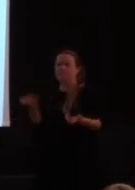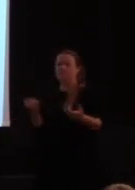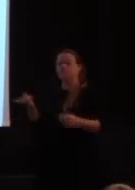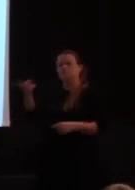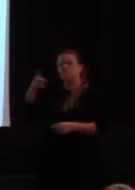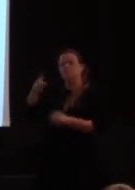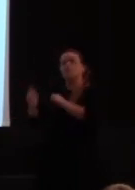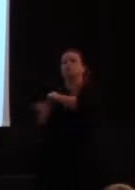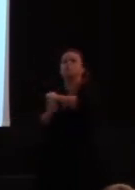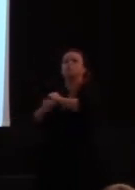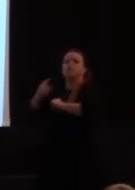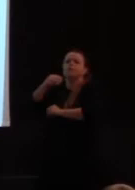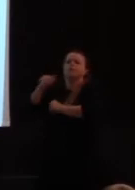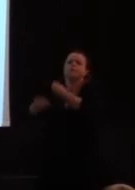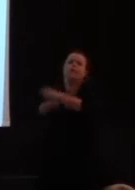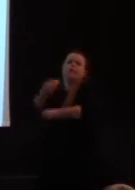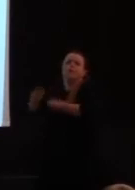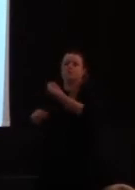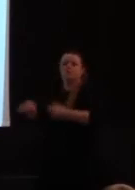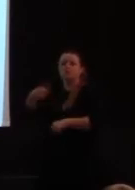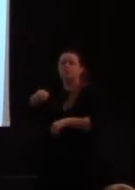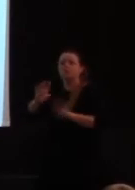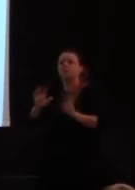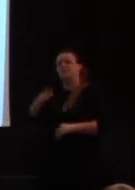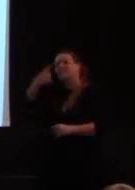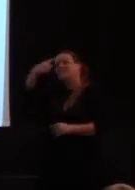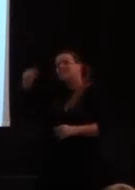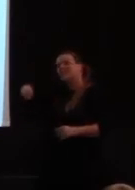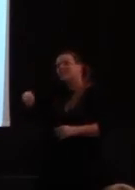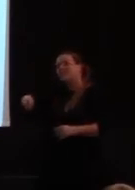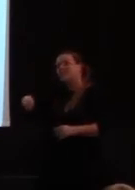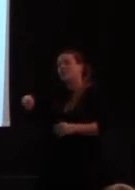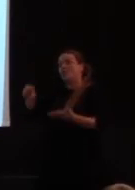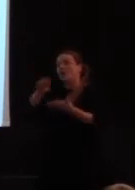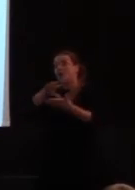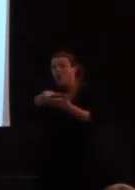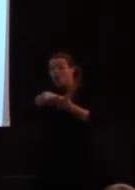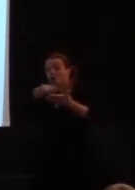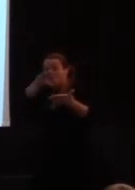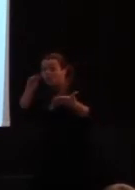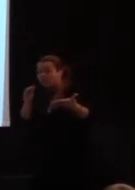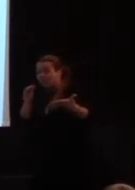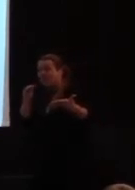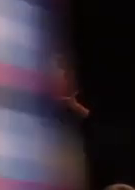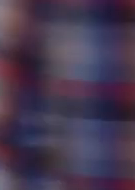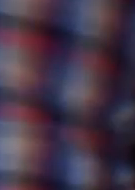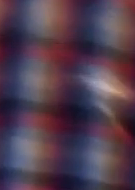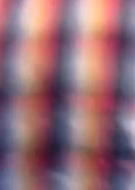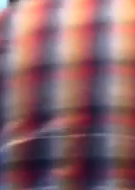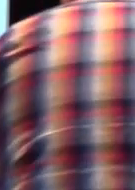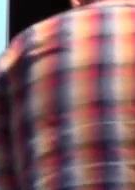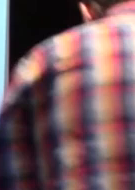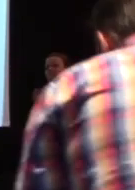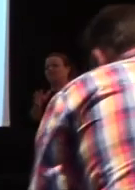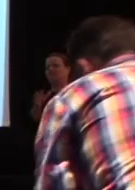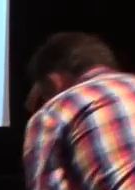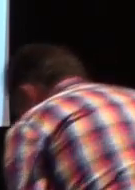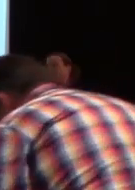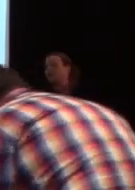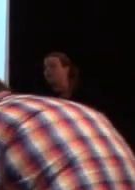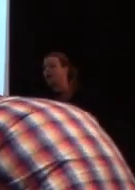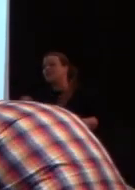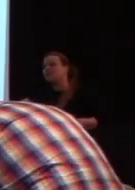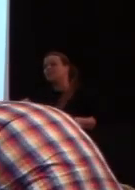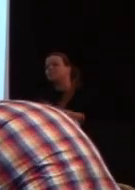Sin embargo, tenemos que saber que no nos sirve para comprobar la comprensión lectora, sino para generar una actitud ante el conocimiento. ¿Me